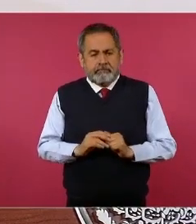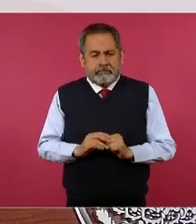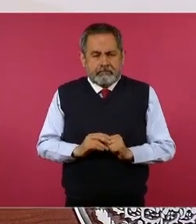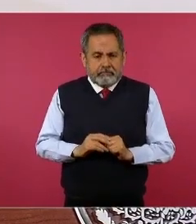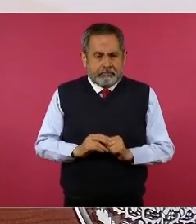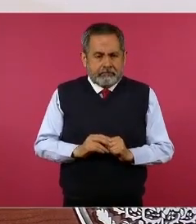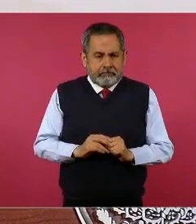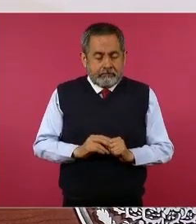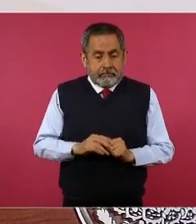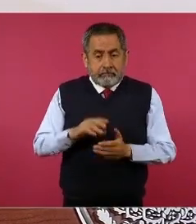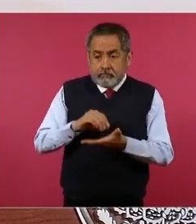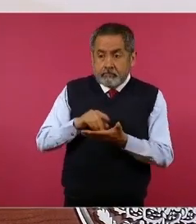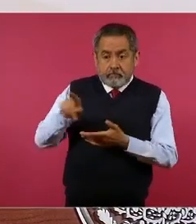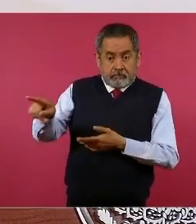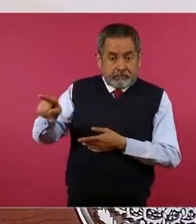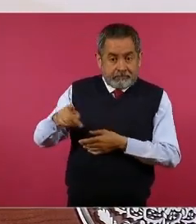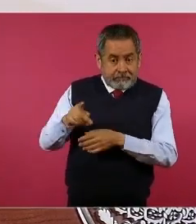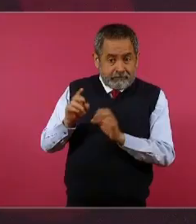registrado